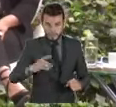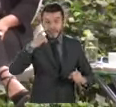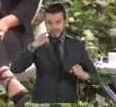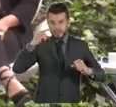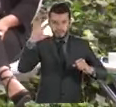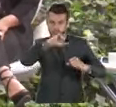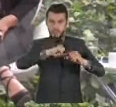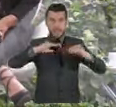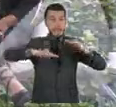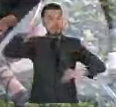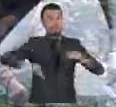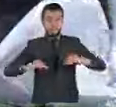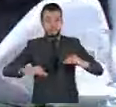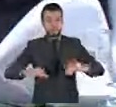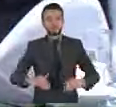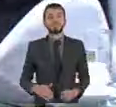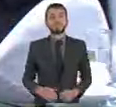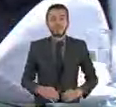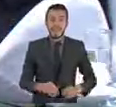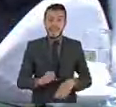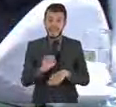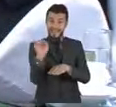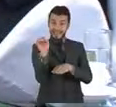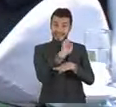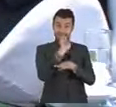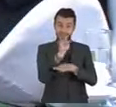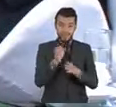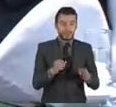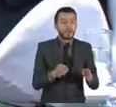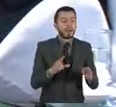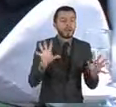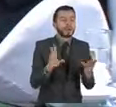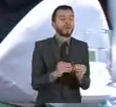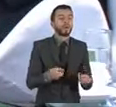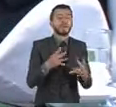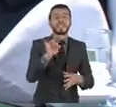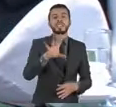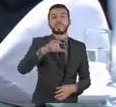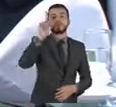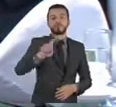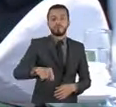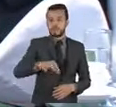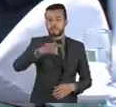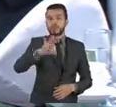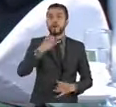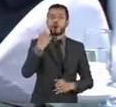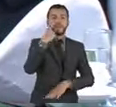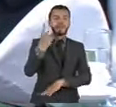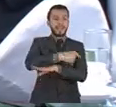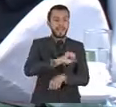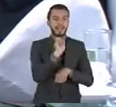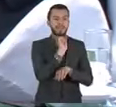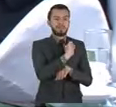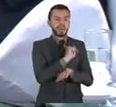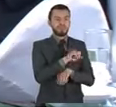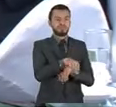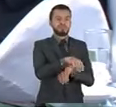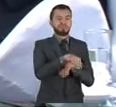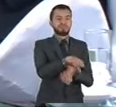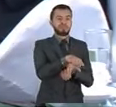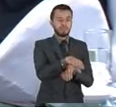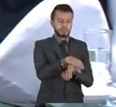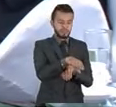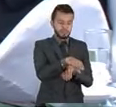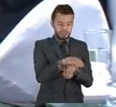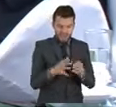vehículo particular, pero ellos ocupan el 85% del espacio de los corredores de movilidad. Todos los demás medios